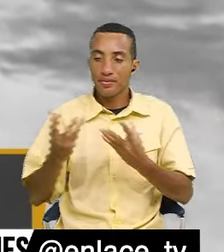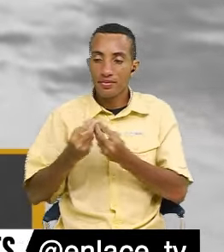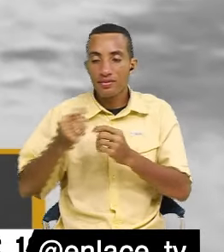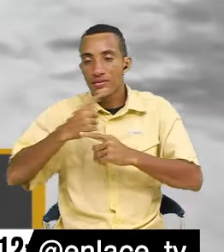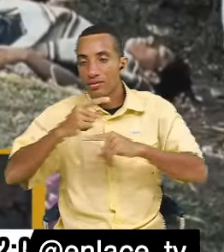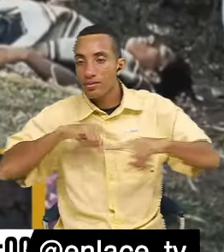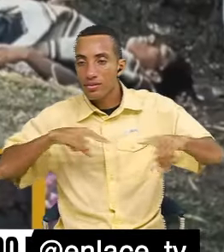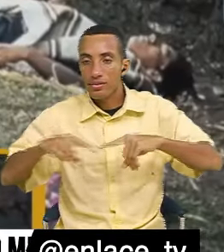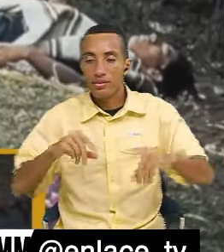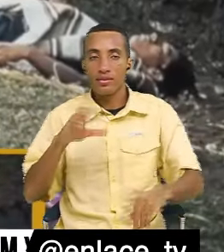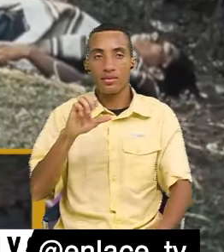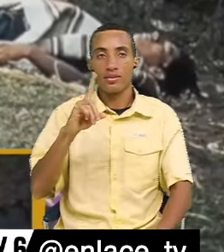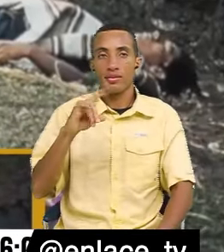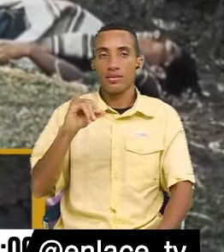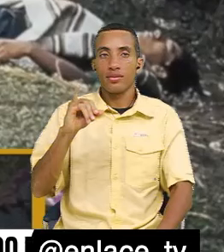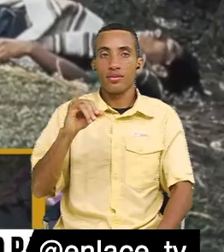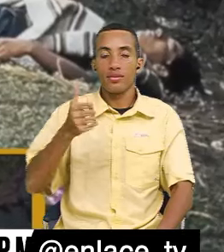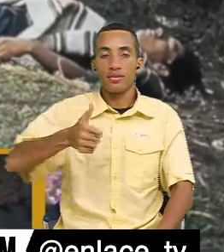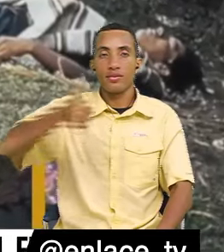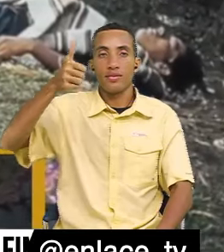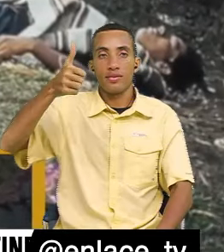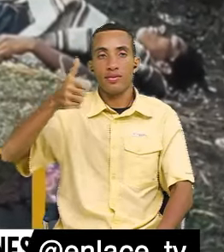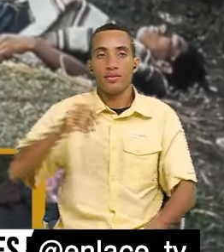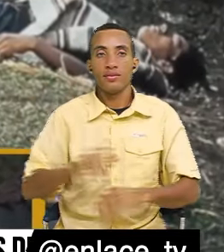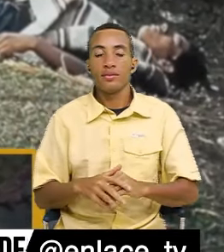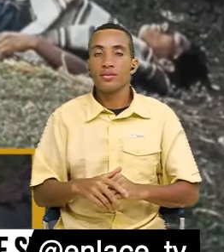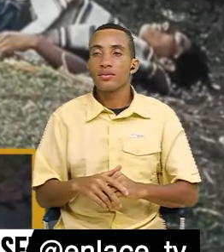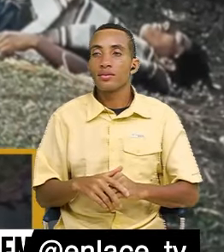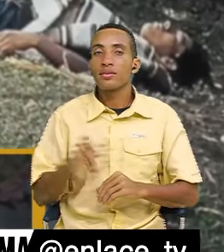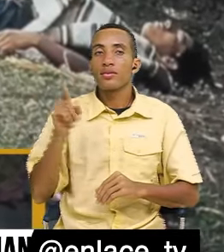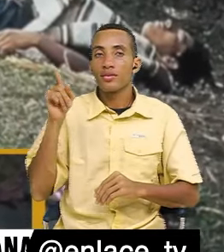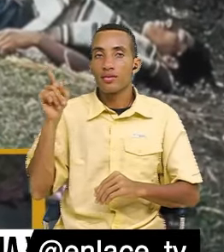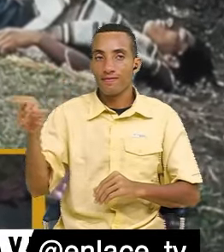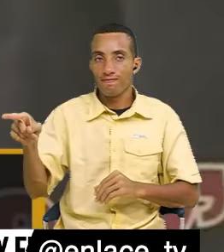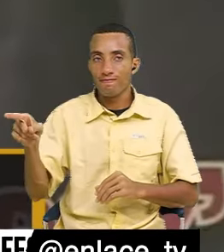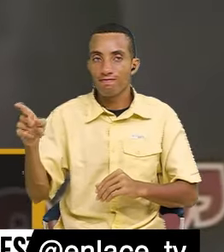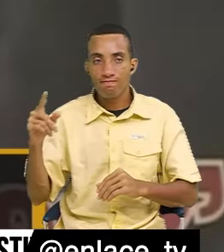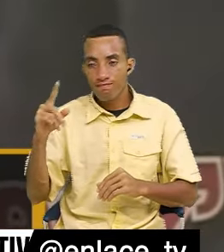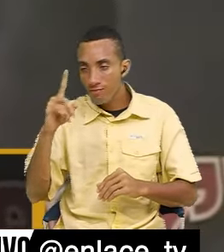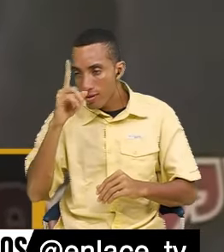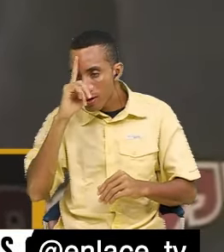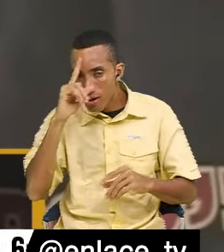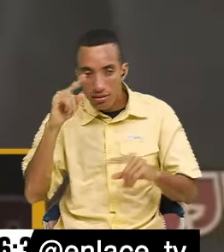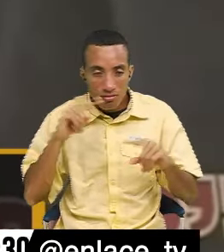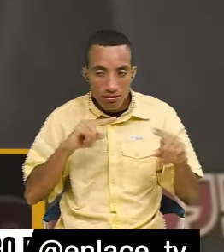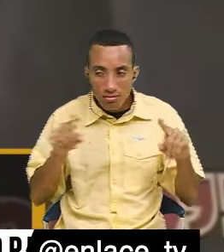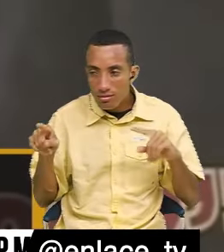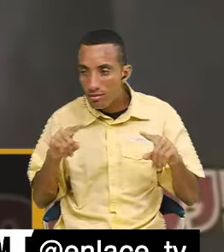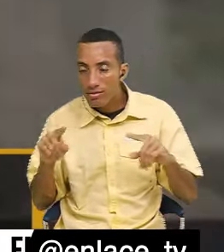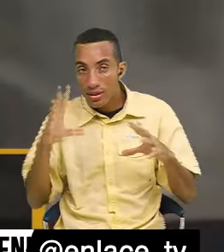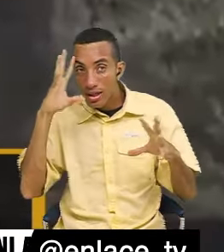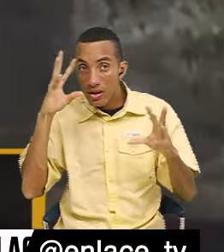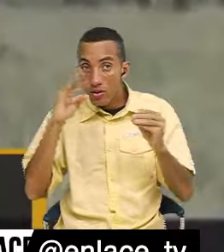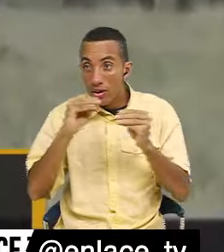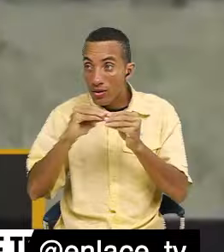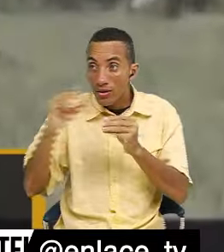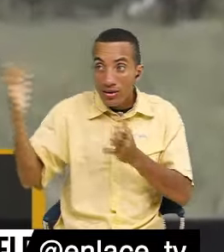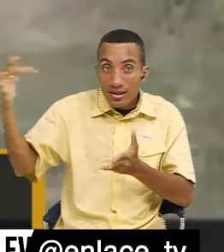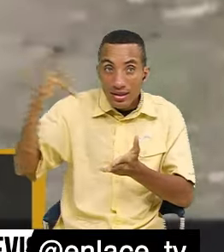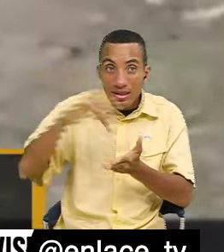jefe. Él coordinó de tal forma que el acuerdo fue: cuando llegue el